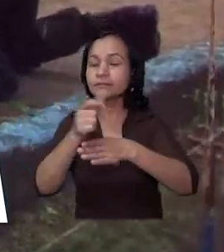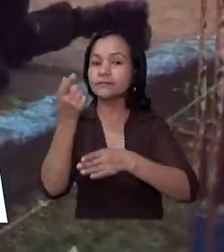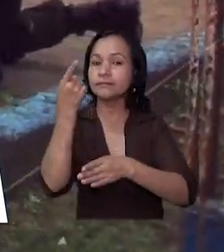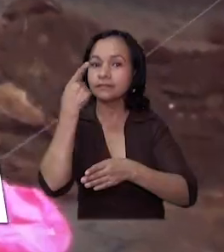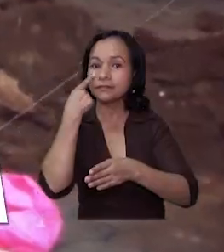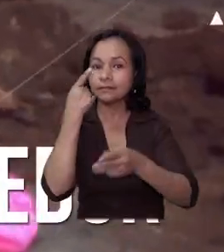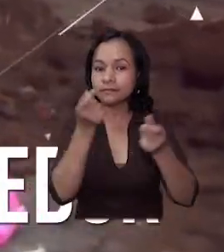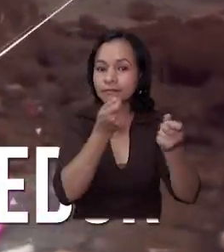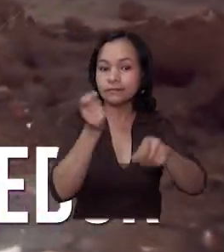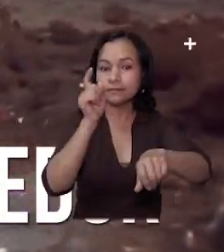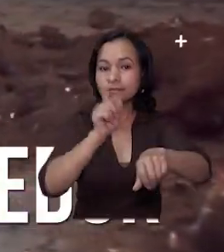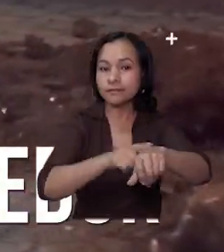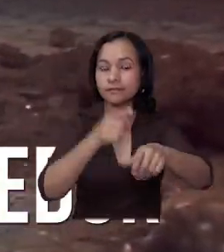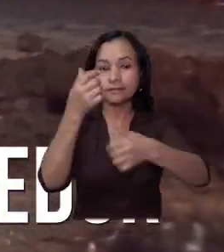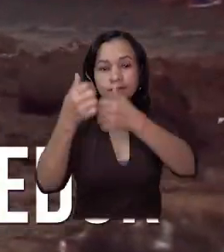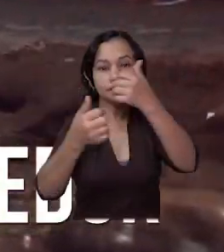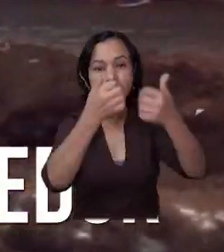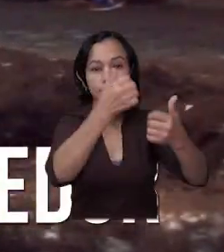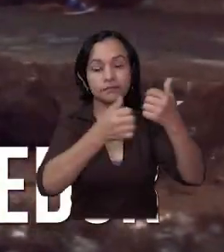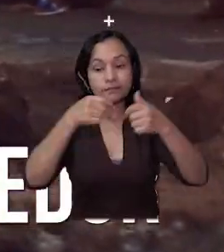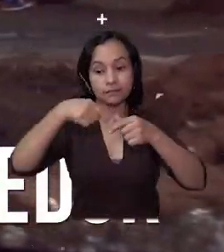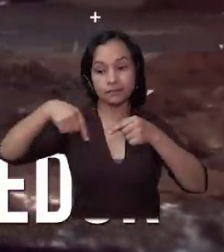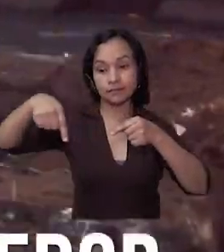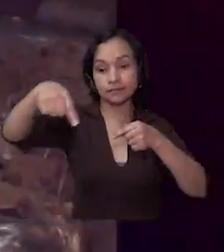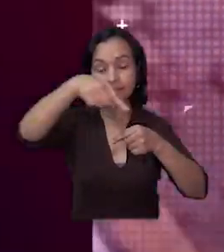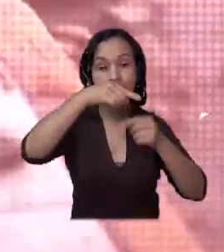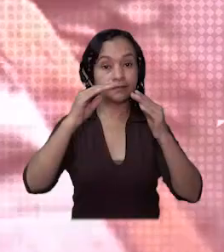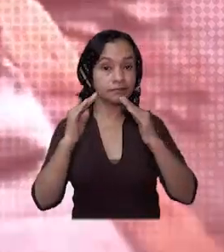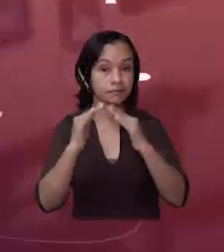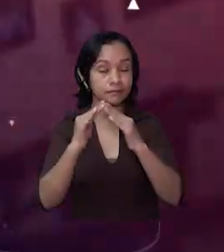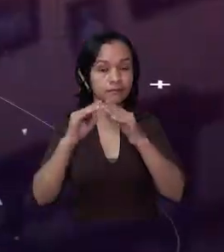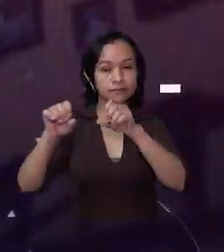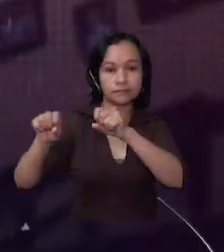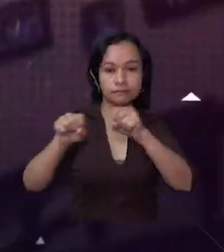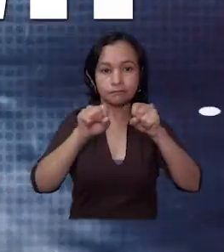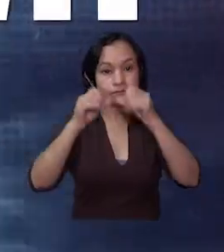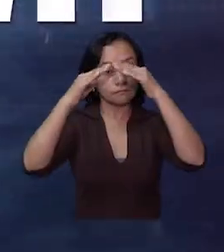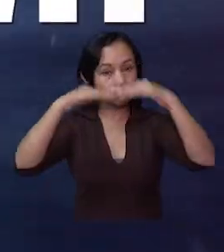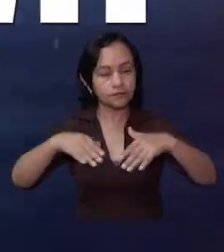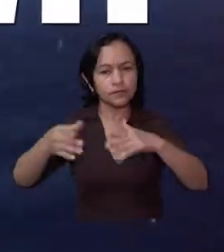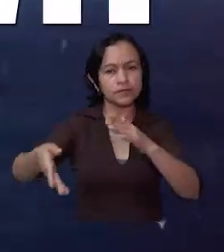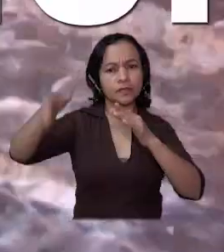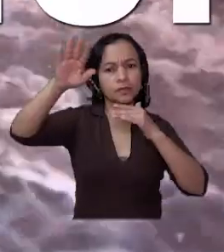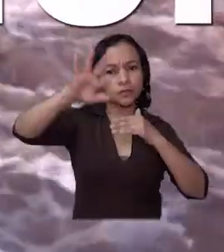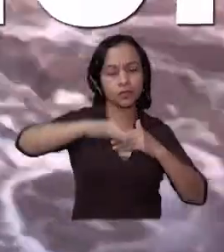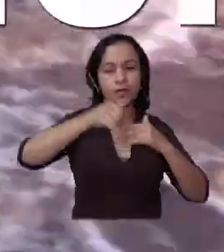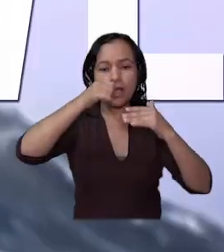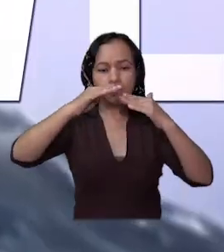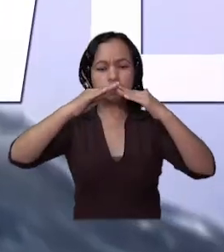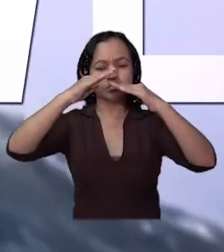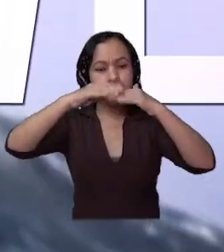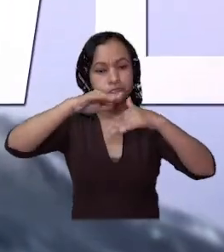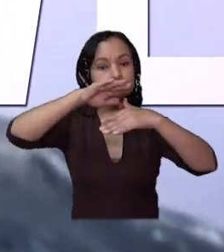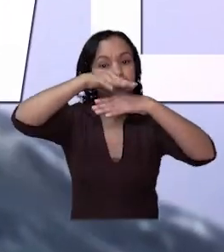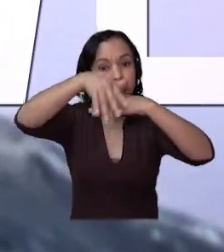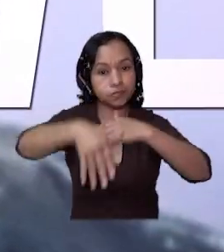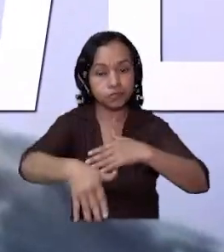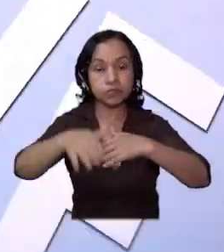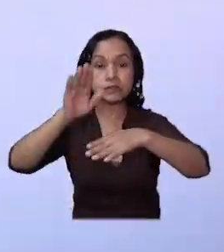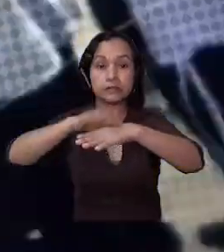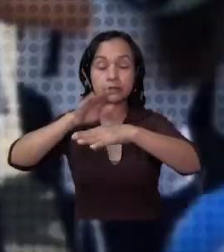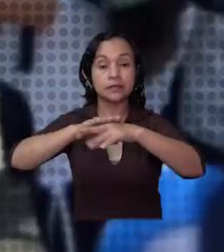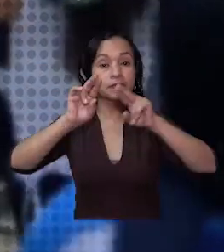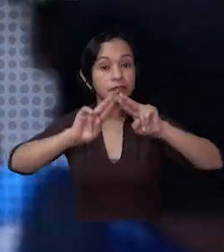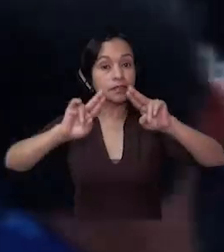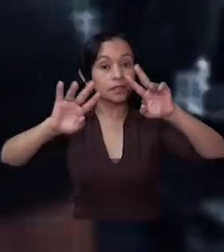y ajustarlo según los riesgos que tienes a tu alrededor. Porque un terremoto, tsunami, inundación o deslave son amenazas